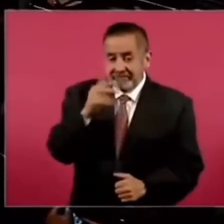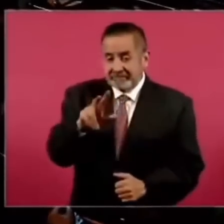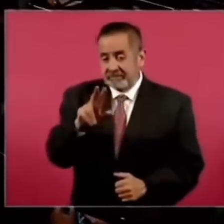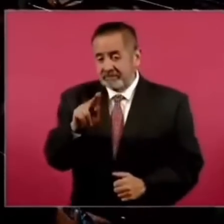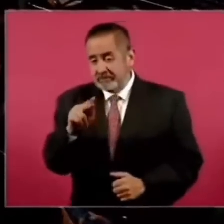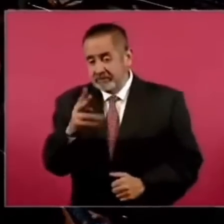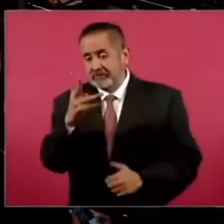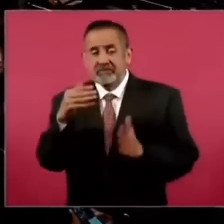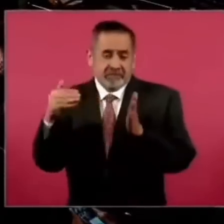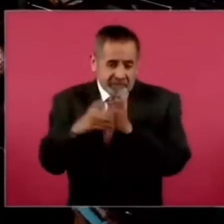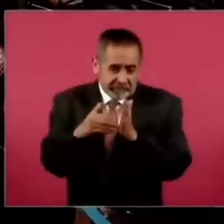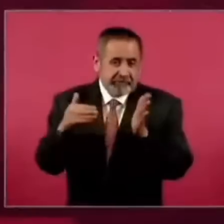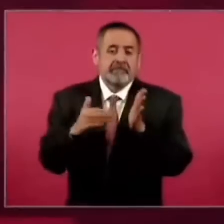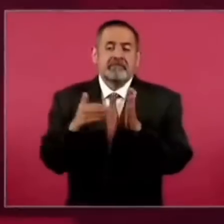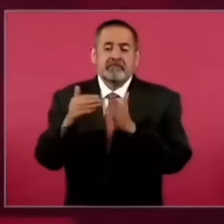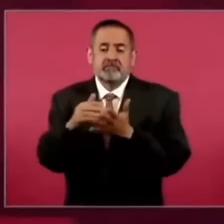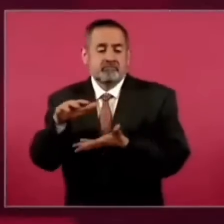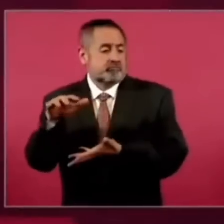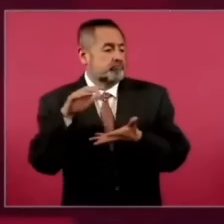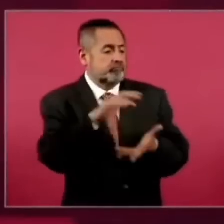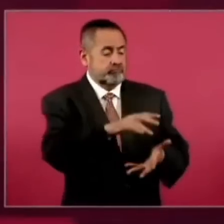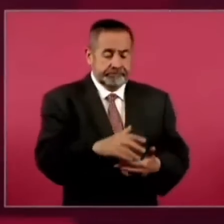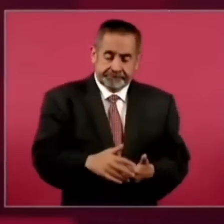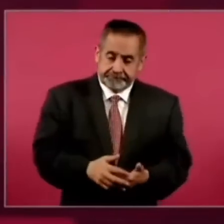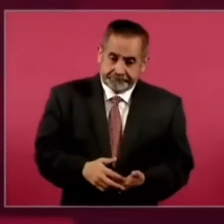84,000. Pero aparte de eso,